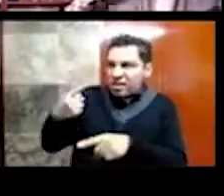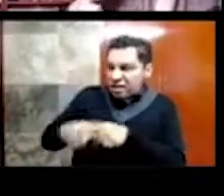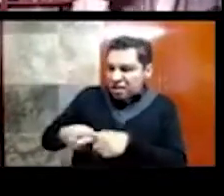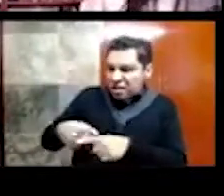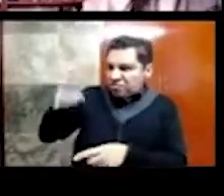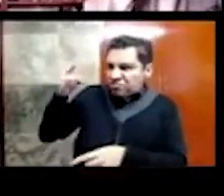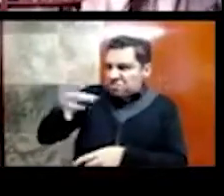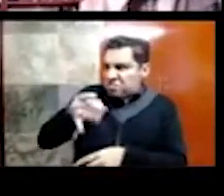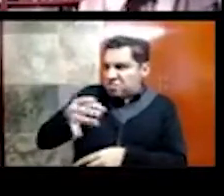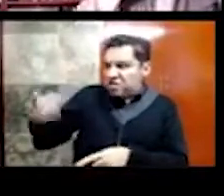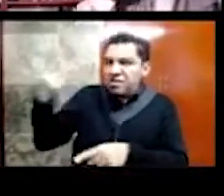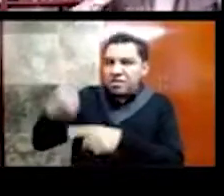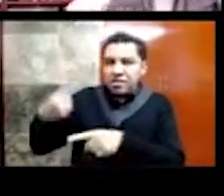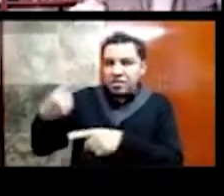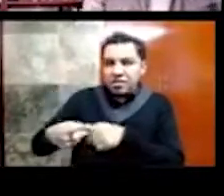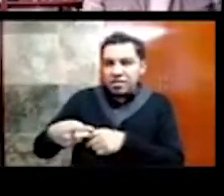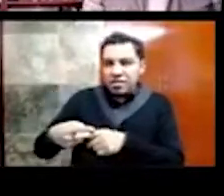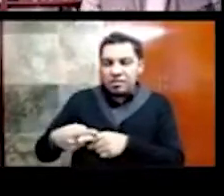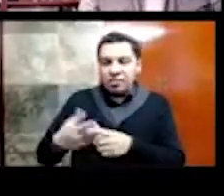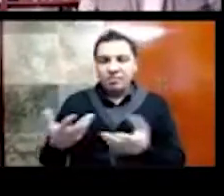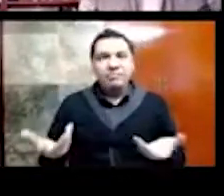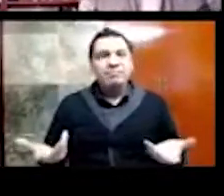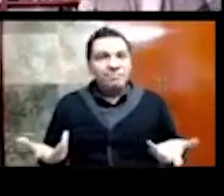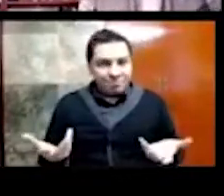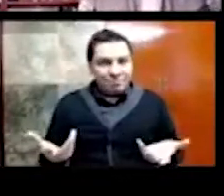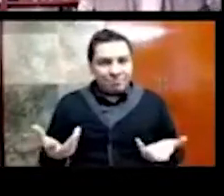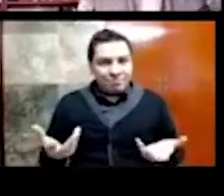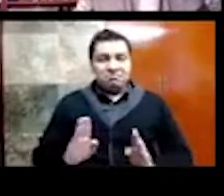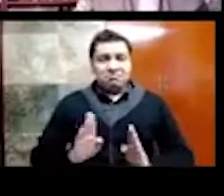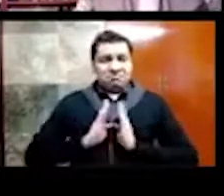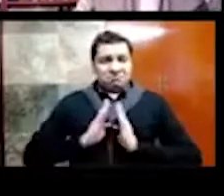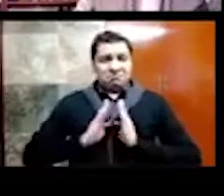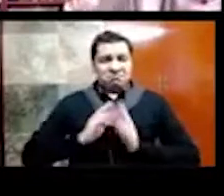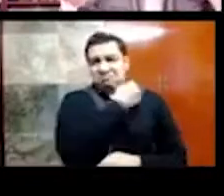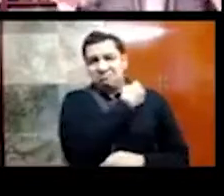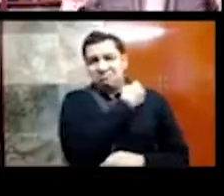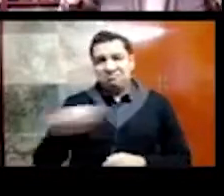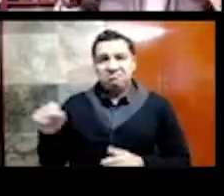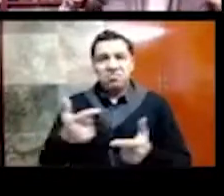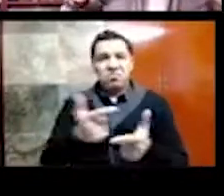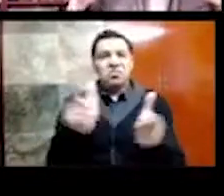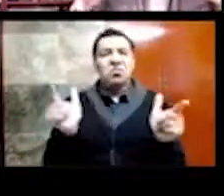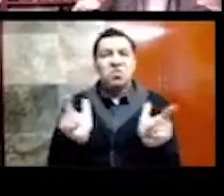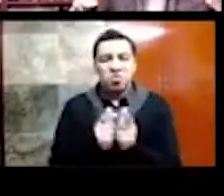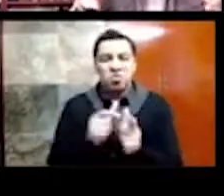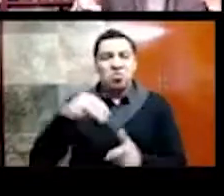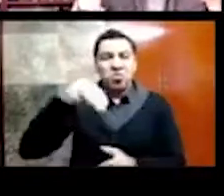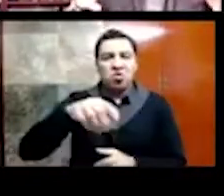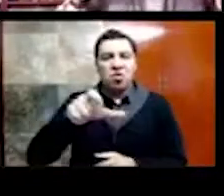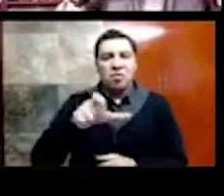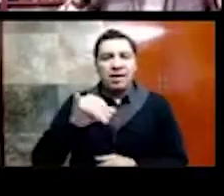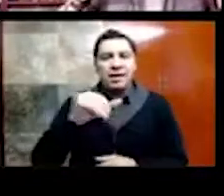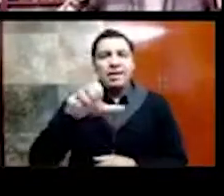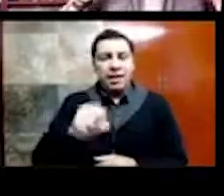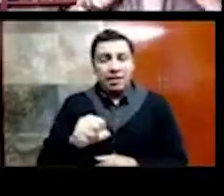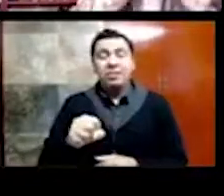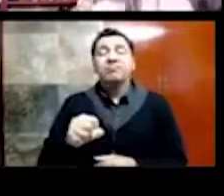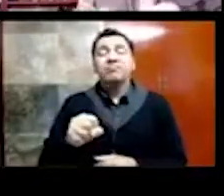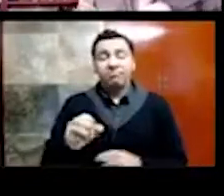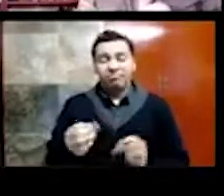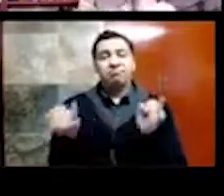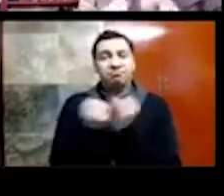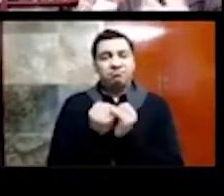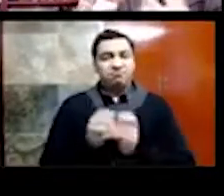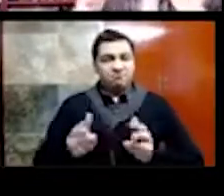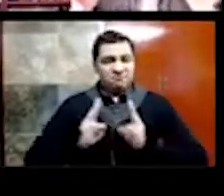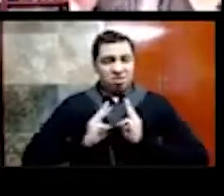ocupando esto? Ayer hablábamos de la tranquilidad que pudo haber tenido, digamos, con sus problemas la casa, y